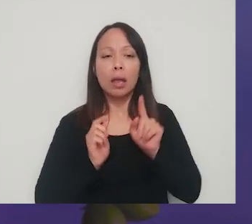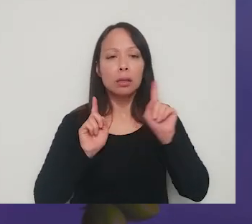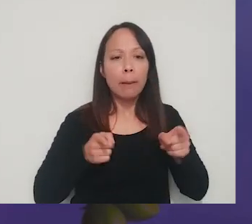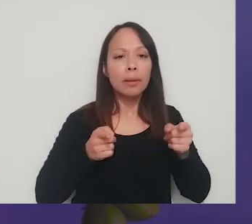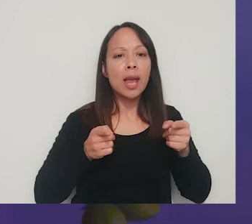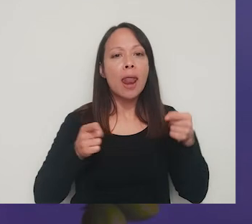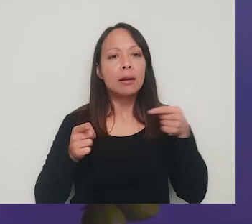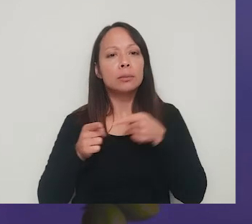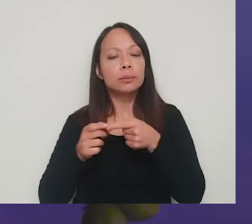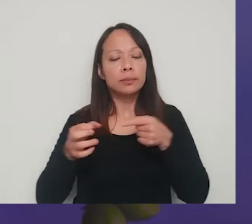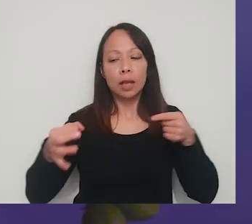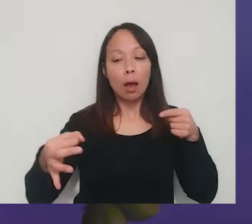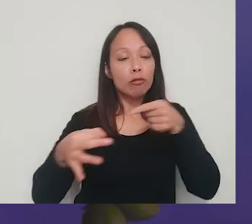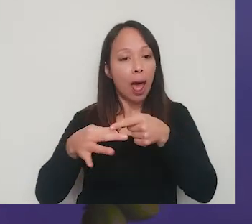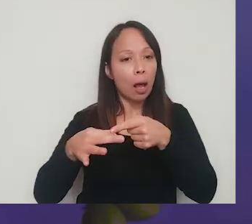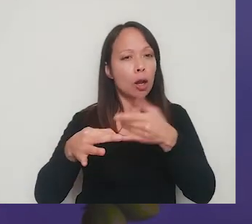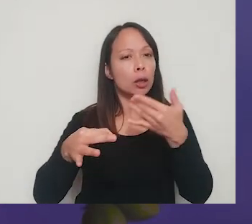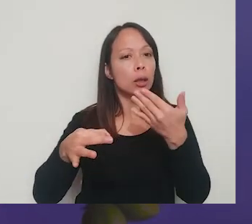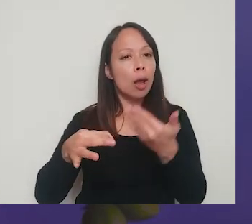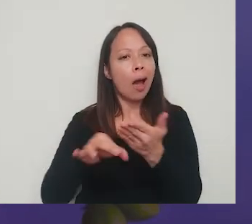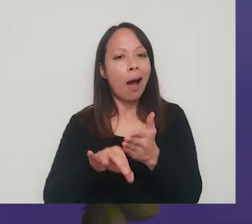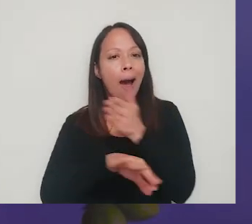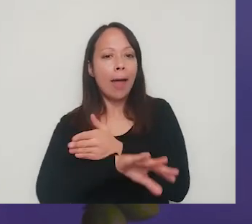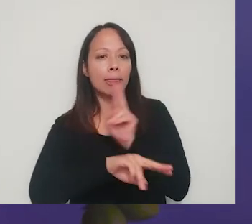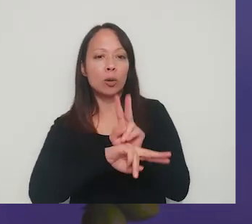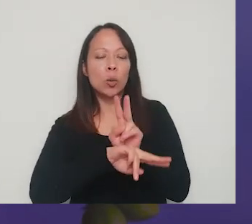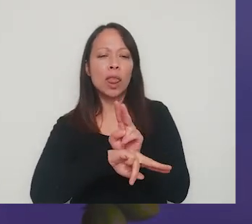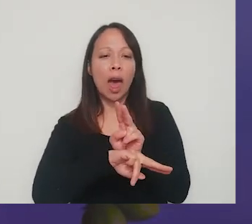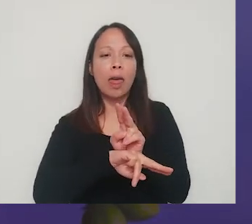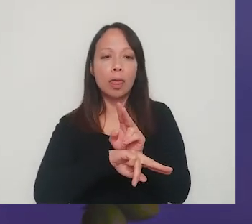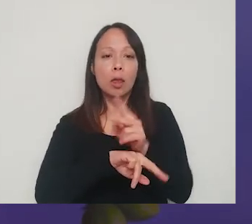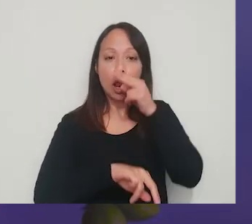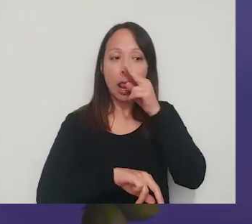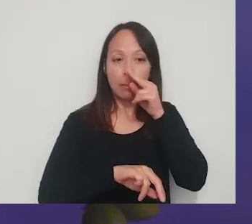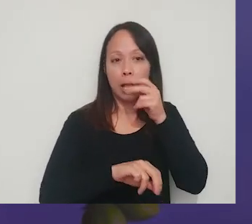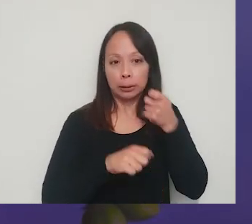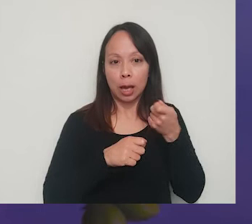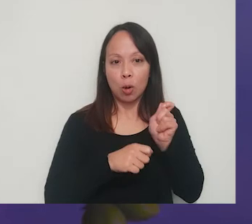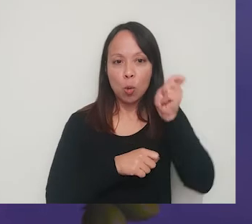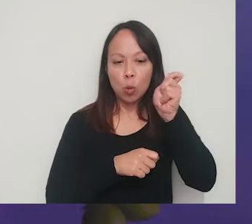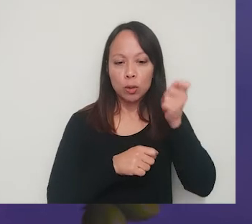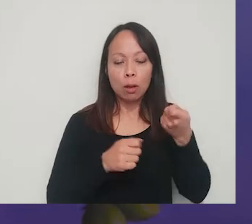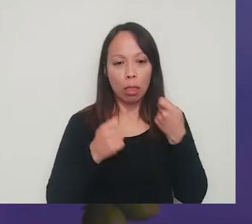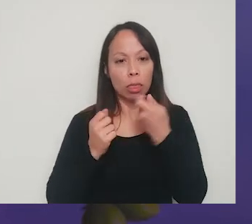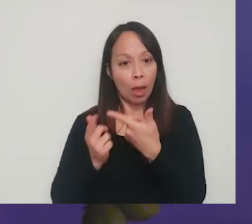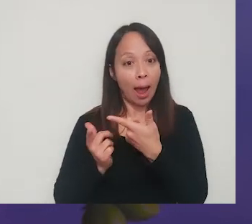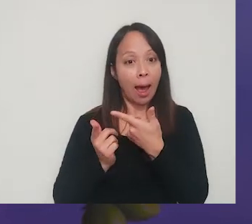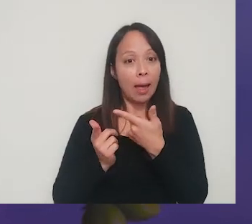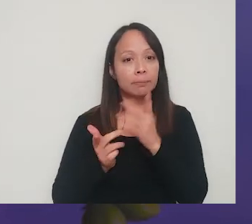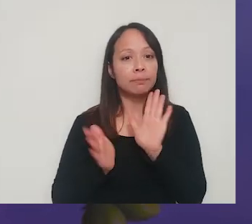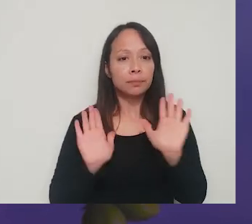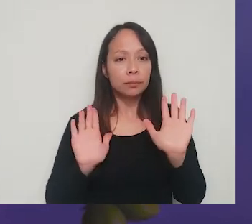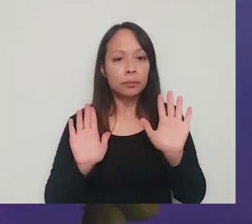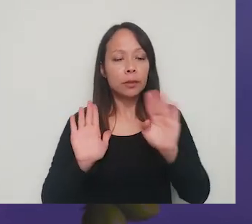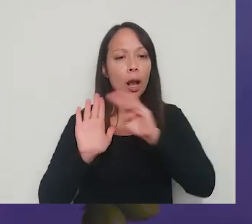solicita la técnica del diagnóstico genético preimplantatorio y en este caso la Cámara de La Plata se la otorga y dice: me voy a